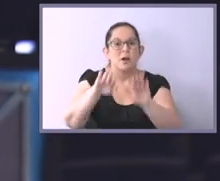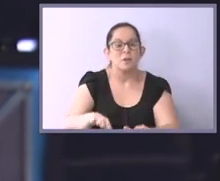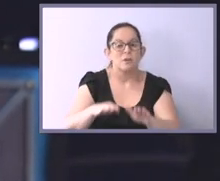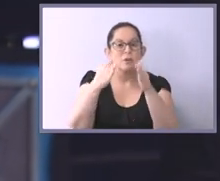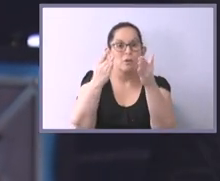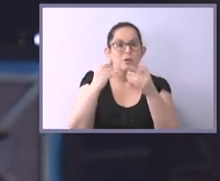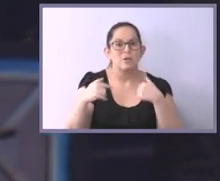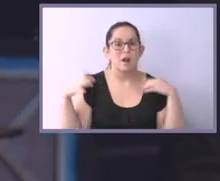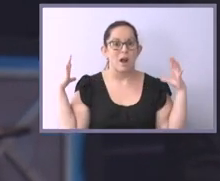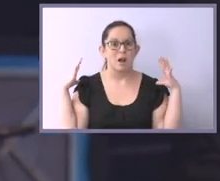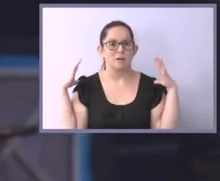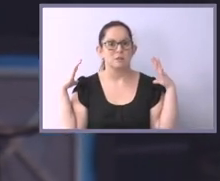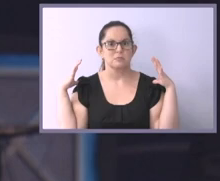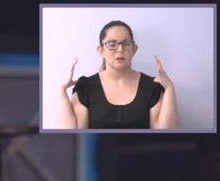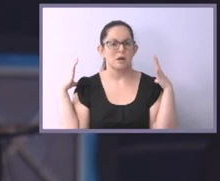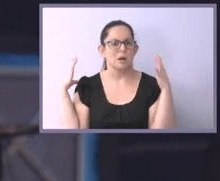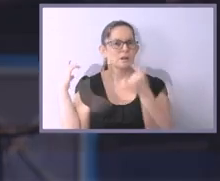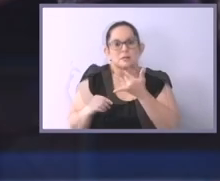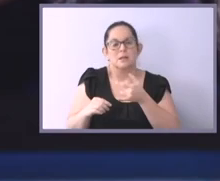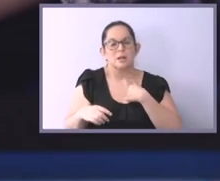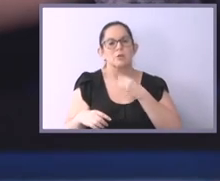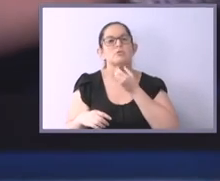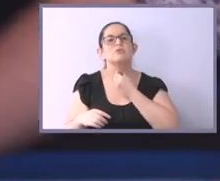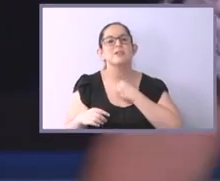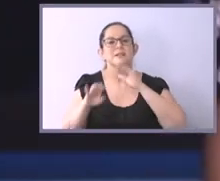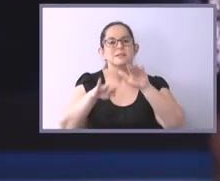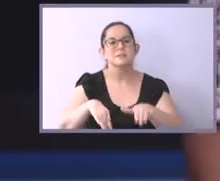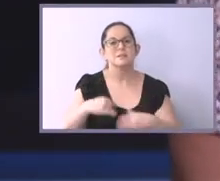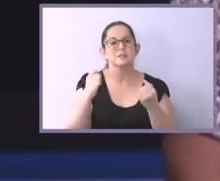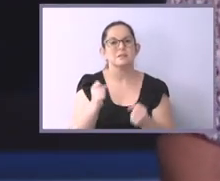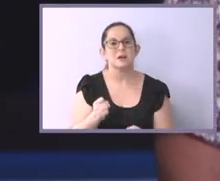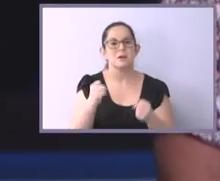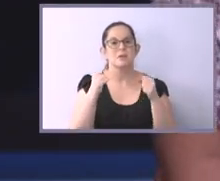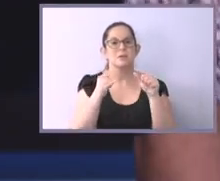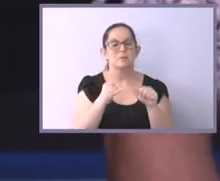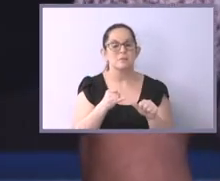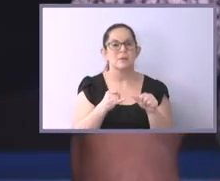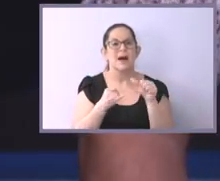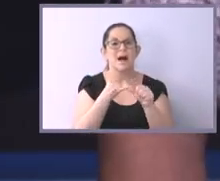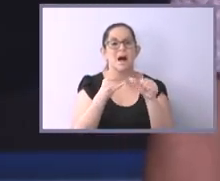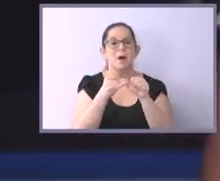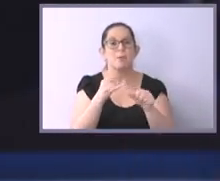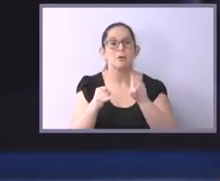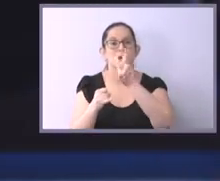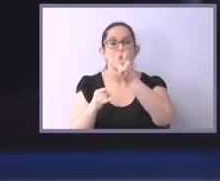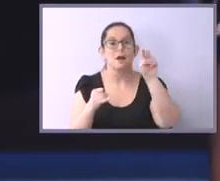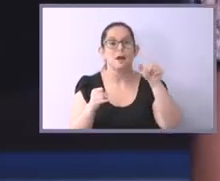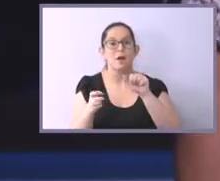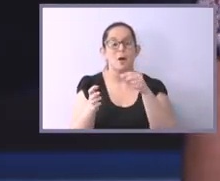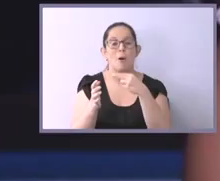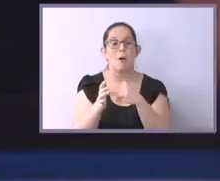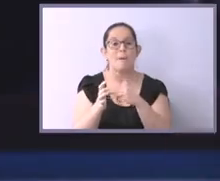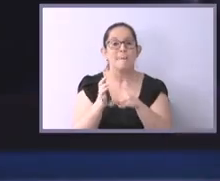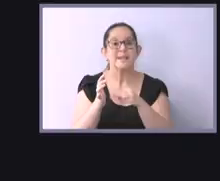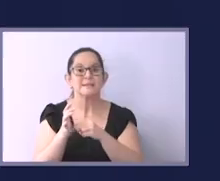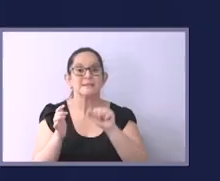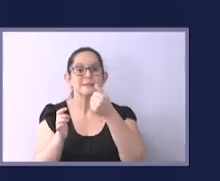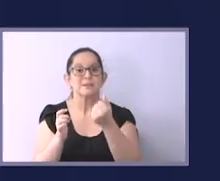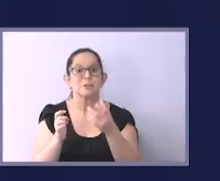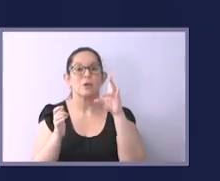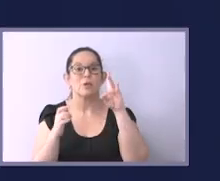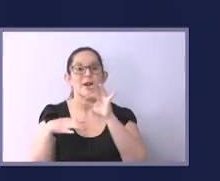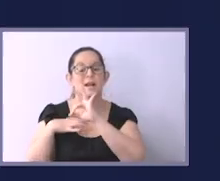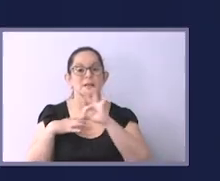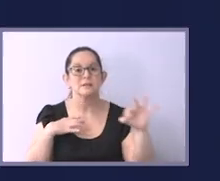a ese ángel, y él me dijo: no, a mí no, adora a Dios. Mira lo que dice Apocalipsis 22 en el versículo 17: el